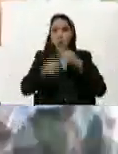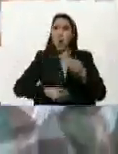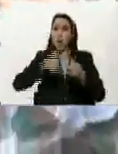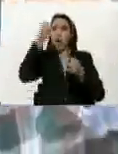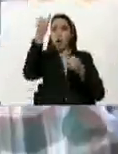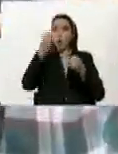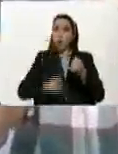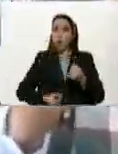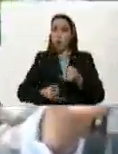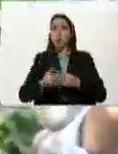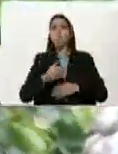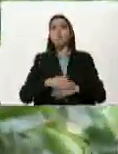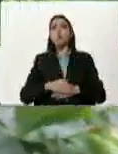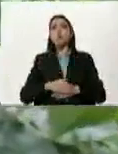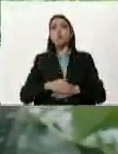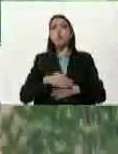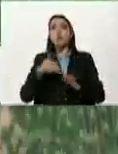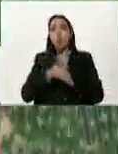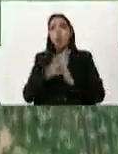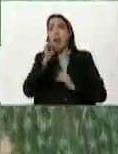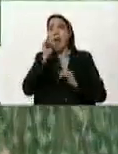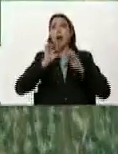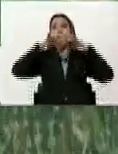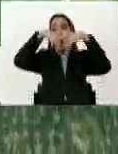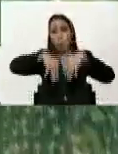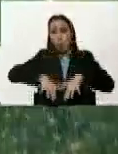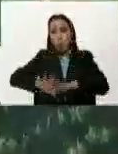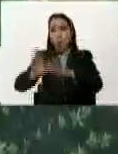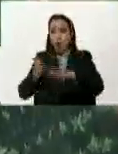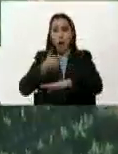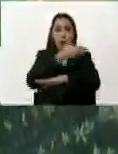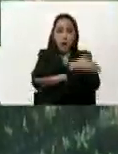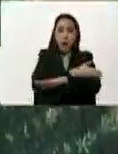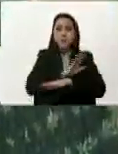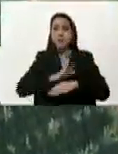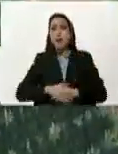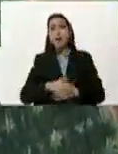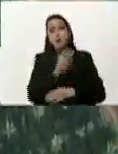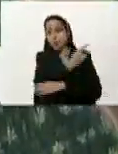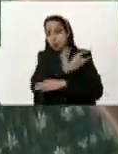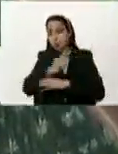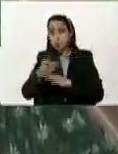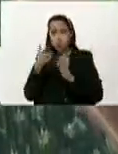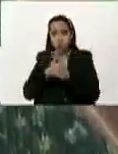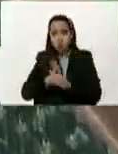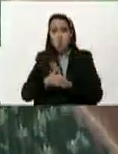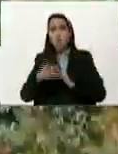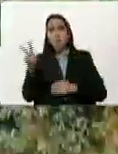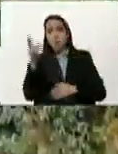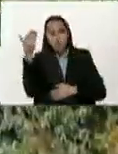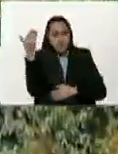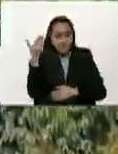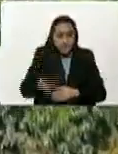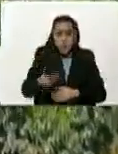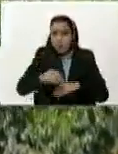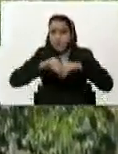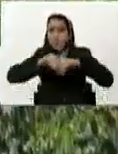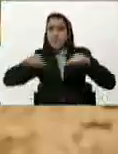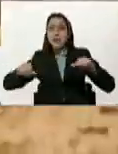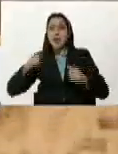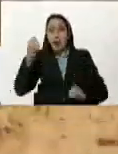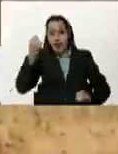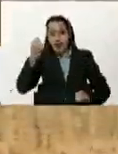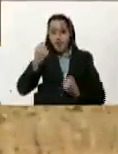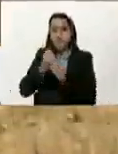vaguada que sufrieron hace algunos meses atrás efectivamente este rubro estratégico a nivel del estado venezolano se le da el apoyo